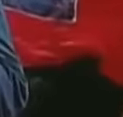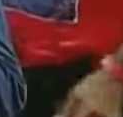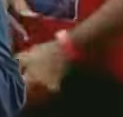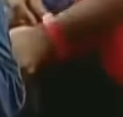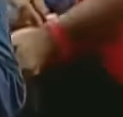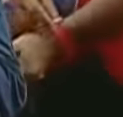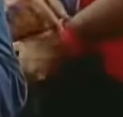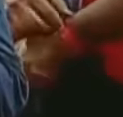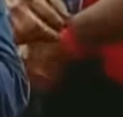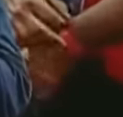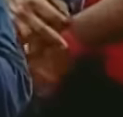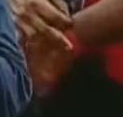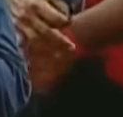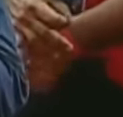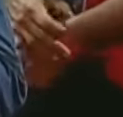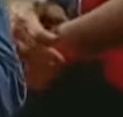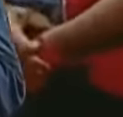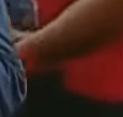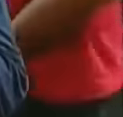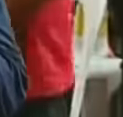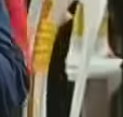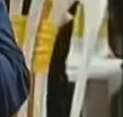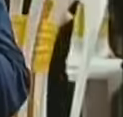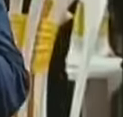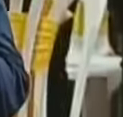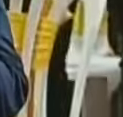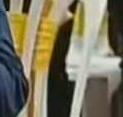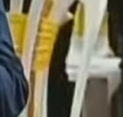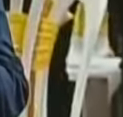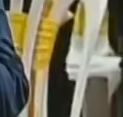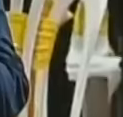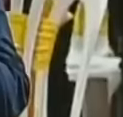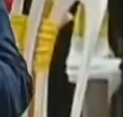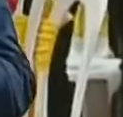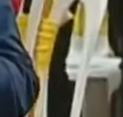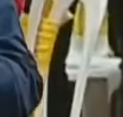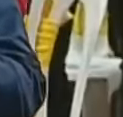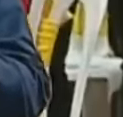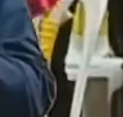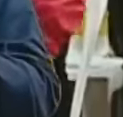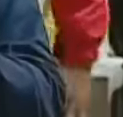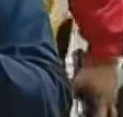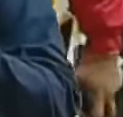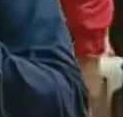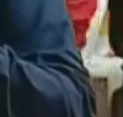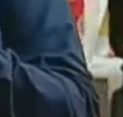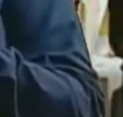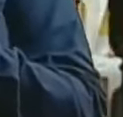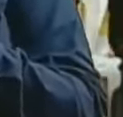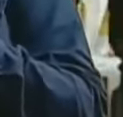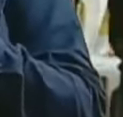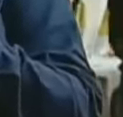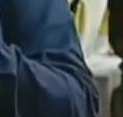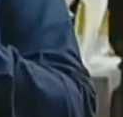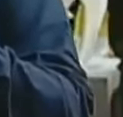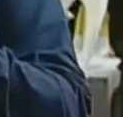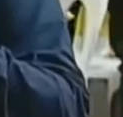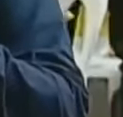el estado Carabobo, con la conformación de las Unidades Populares para la Paz, las cuales